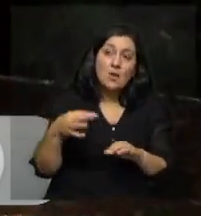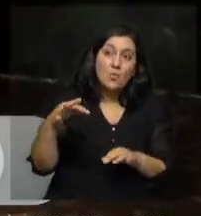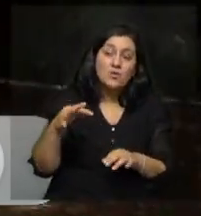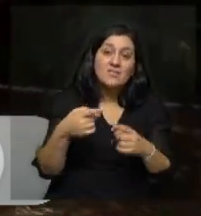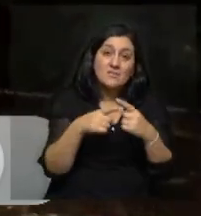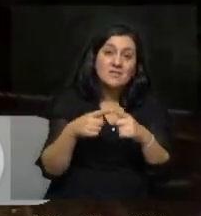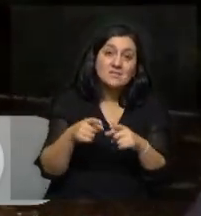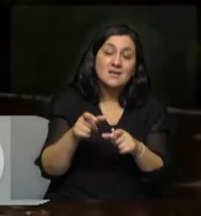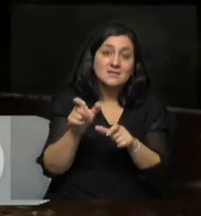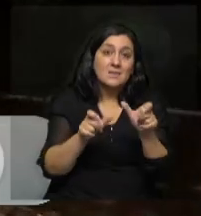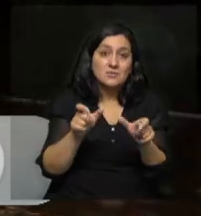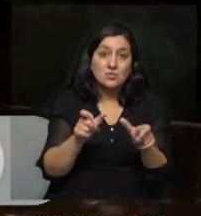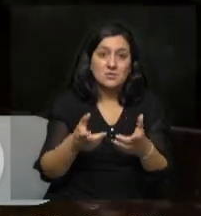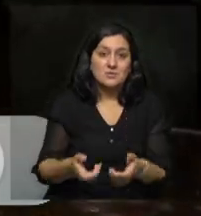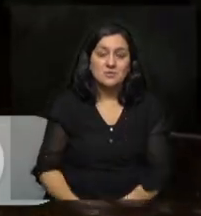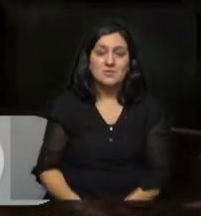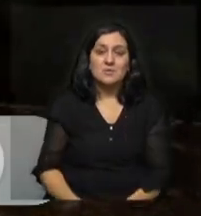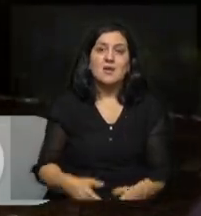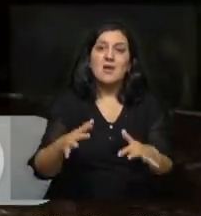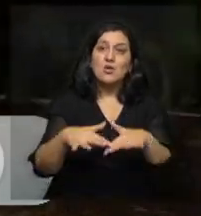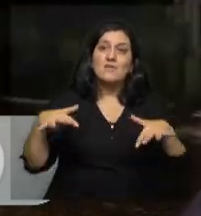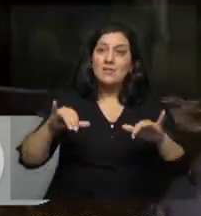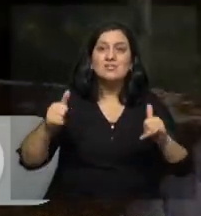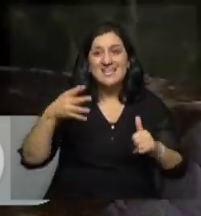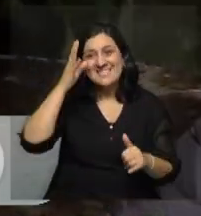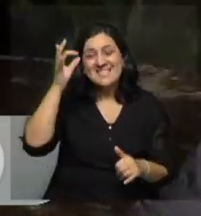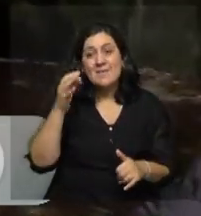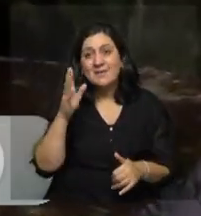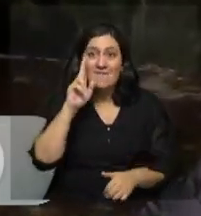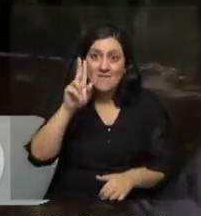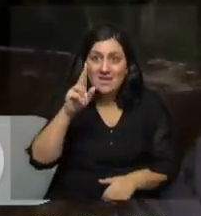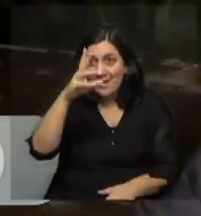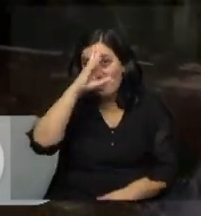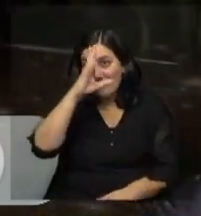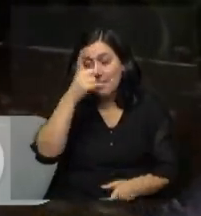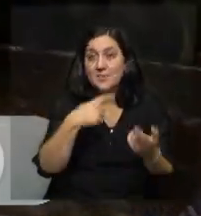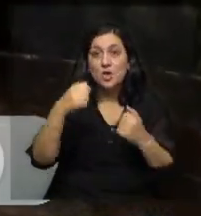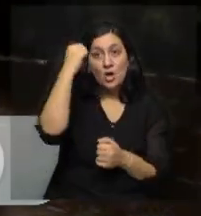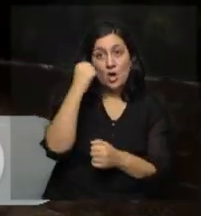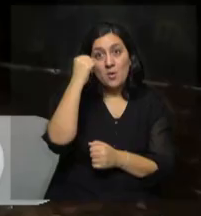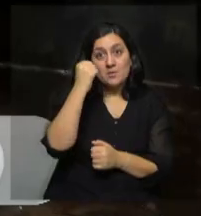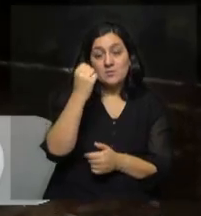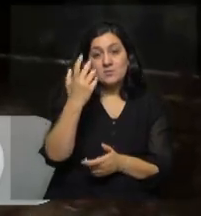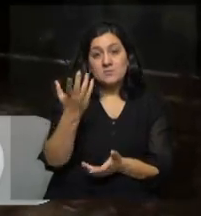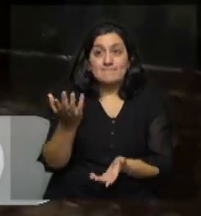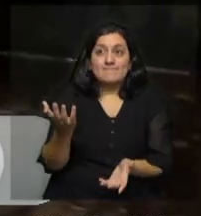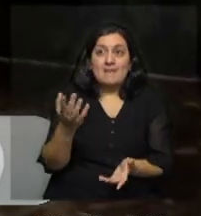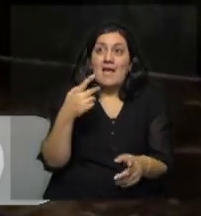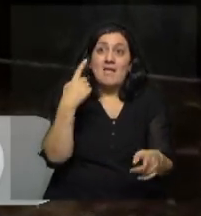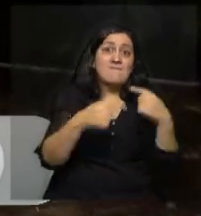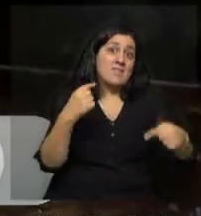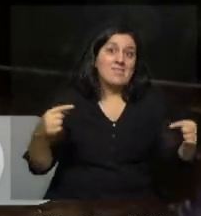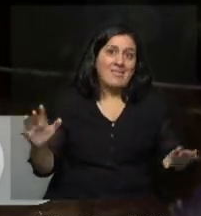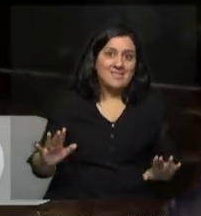los públicos. En el tablado el público es como más, bueno, ya va, está predispuesto a ir a ver carnaval. En el bondi es el público más heterogéneo que puede